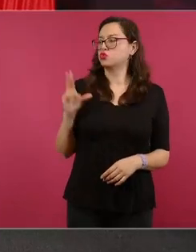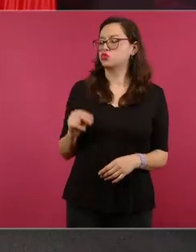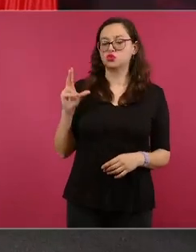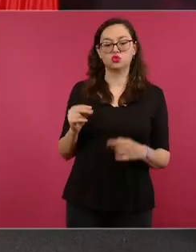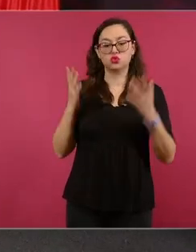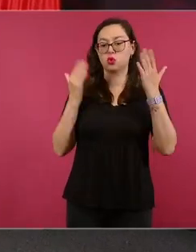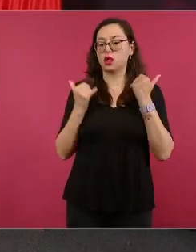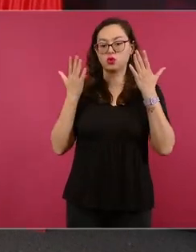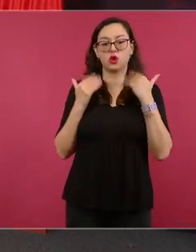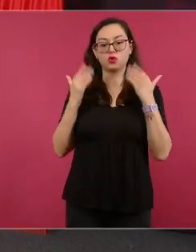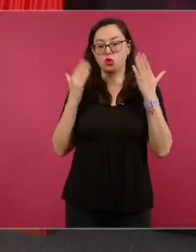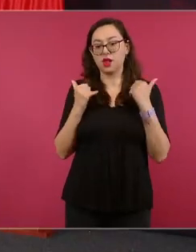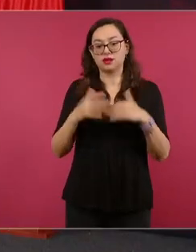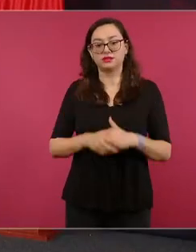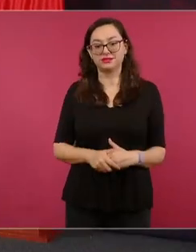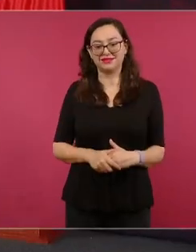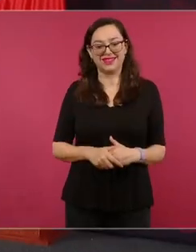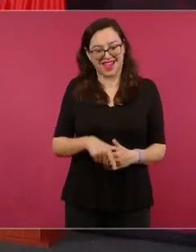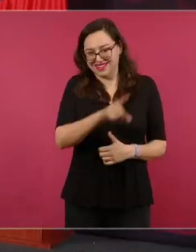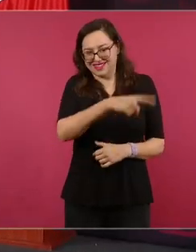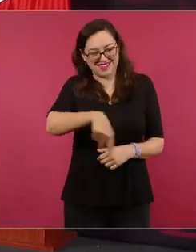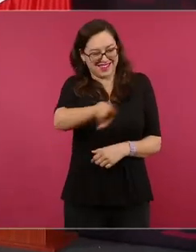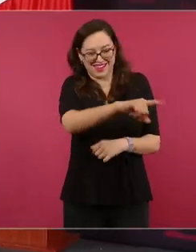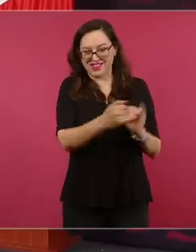No hay. Entonces vamos a ver